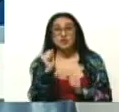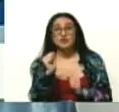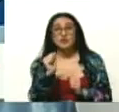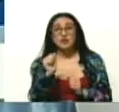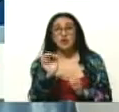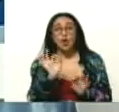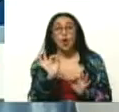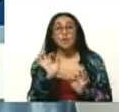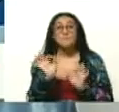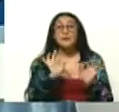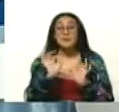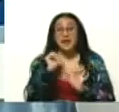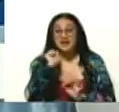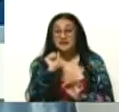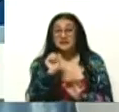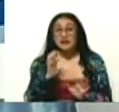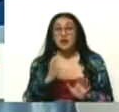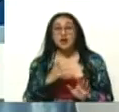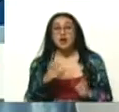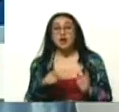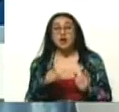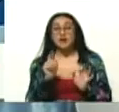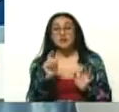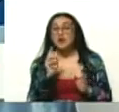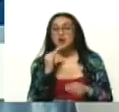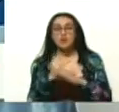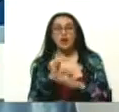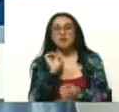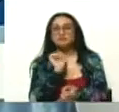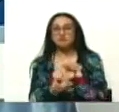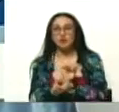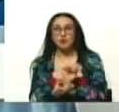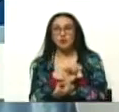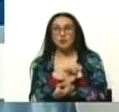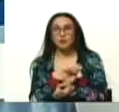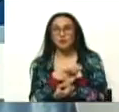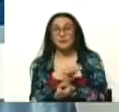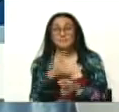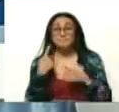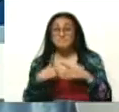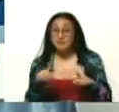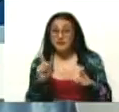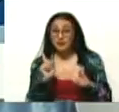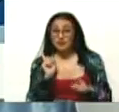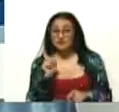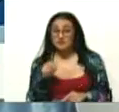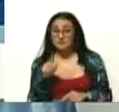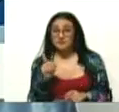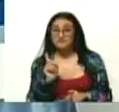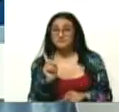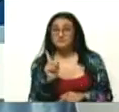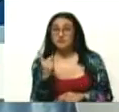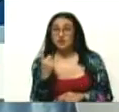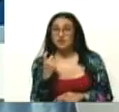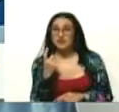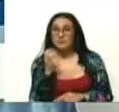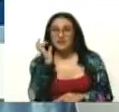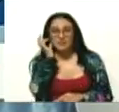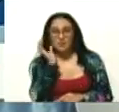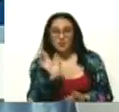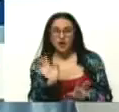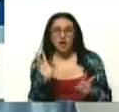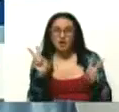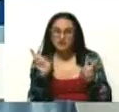de frustración. Pero aparte de esto, estoy agregando que ya no es por motivos de género,